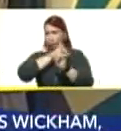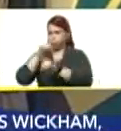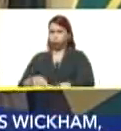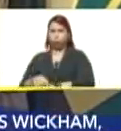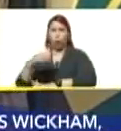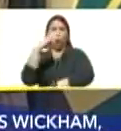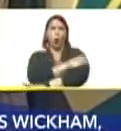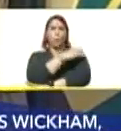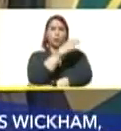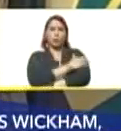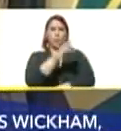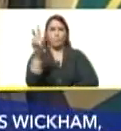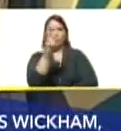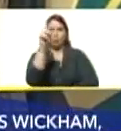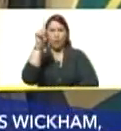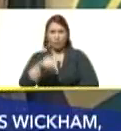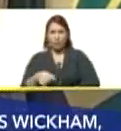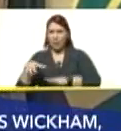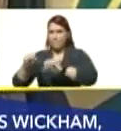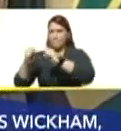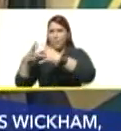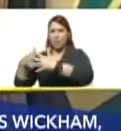imperialismo norteamericano.